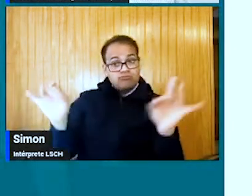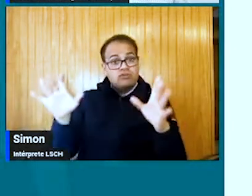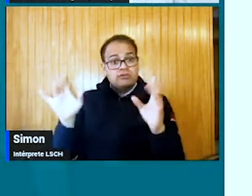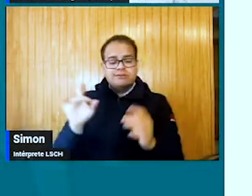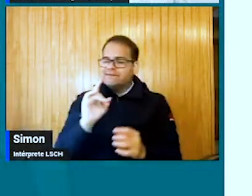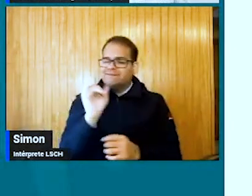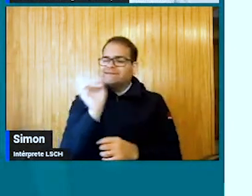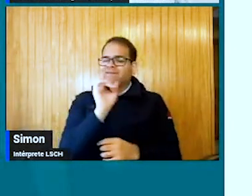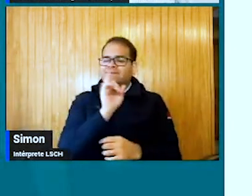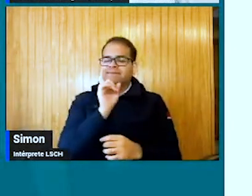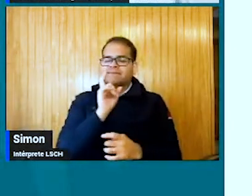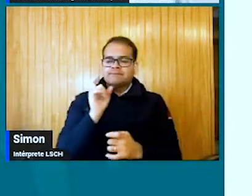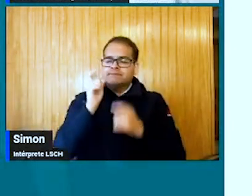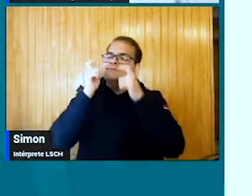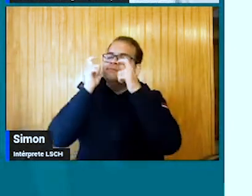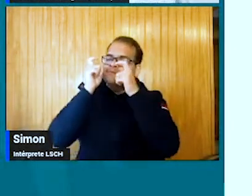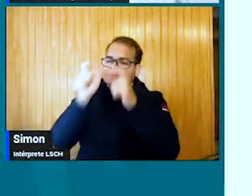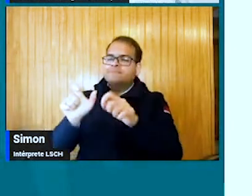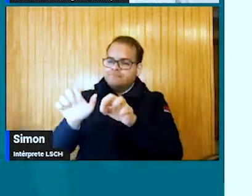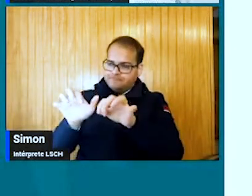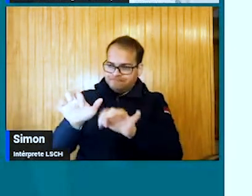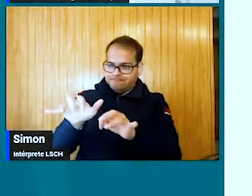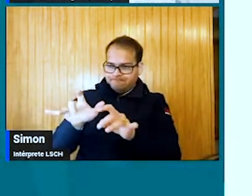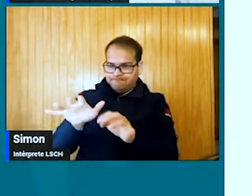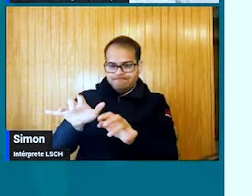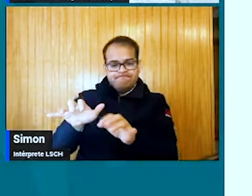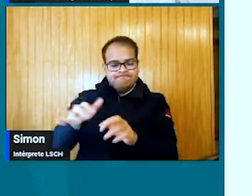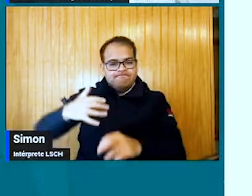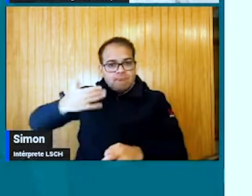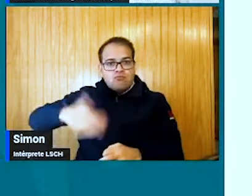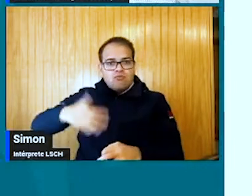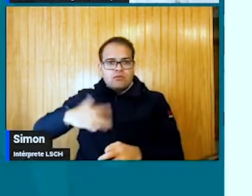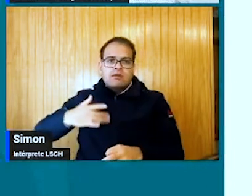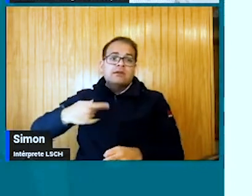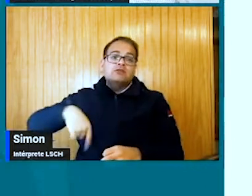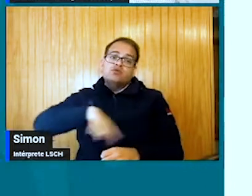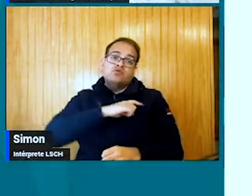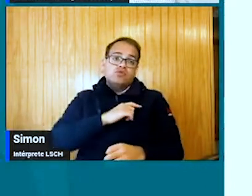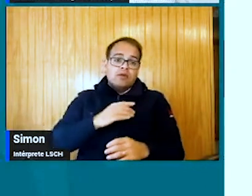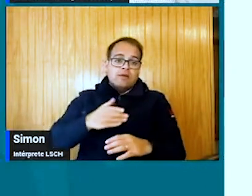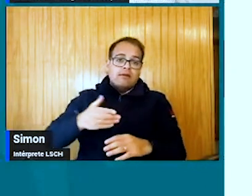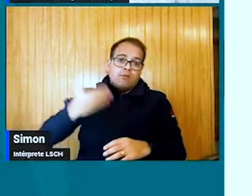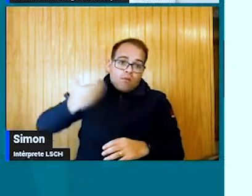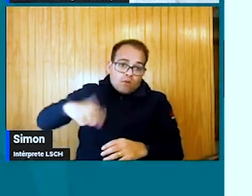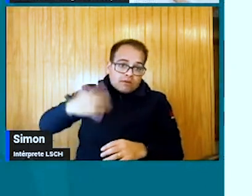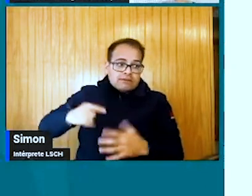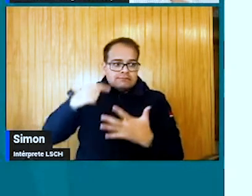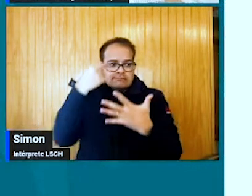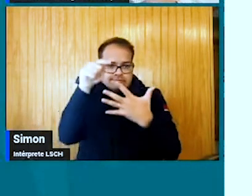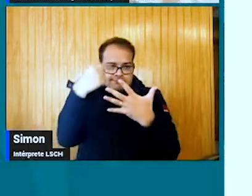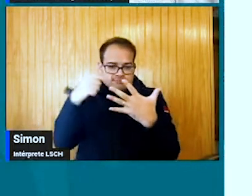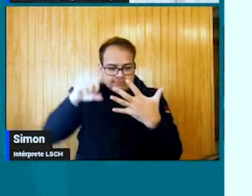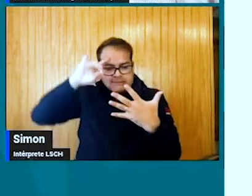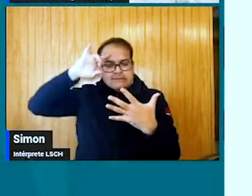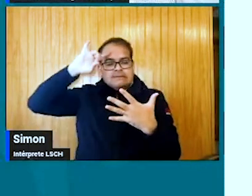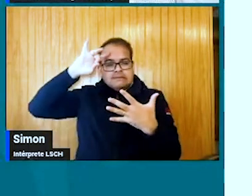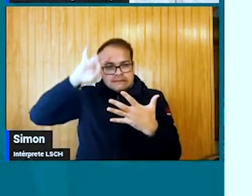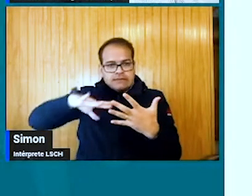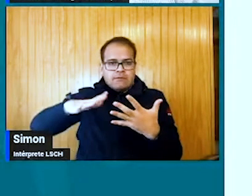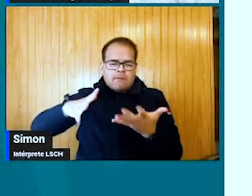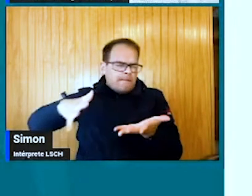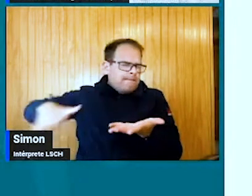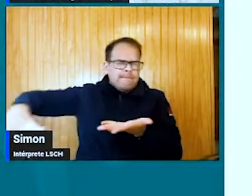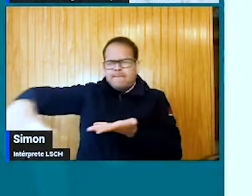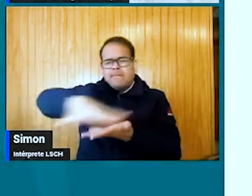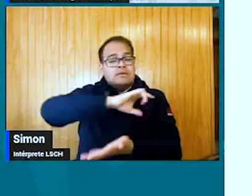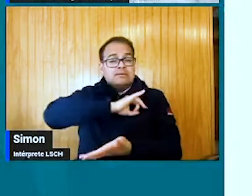manejarla. Por lo tanto, tenemos que saber un par de conceptos básicos. Voy a hablar de un Chile general, pero si